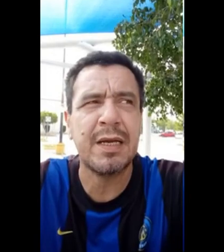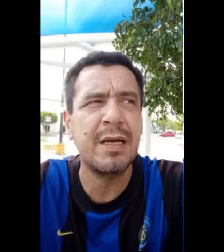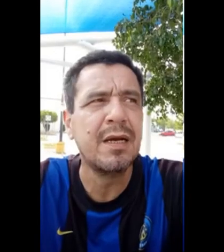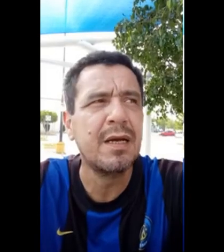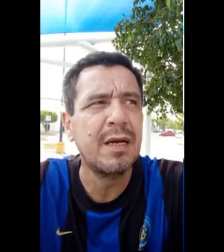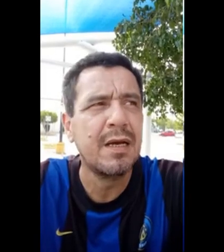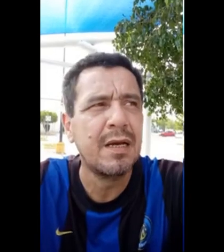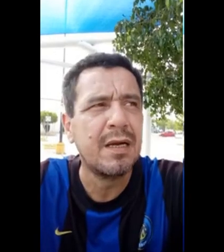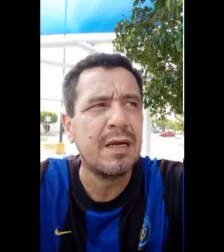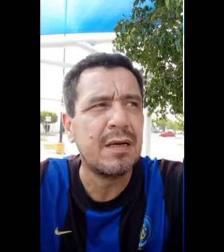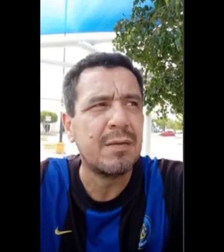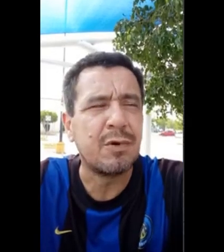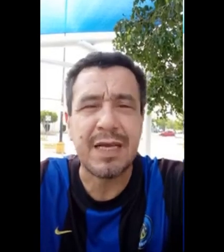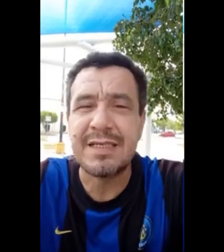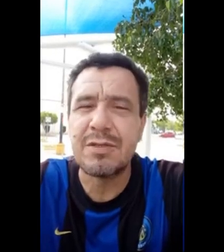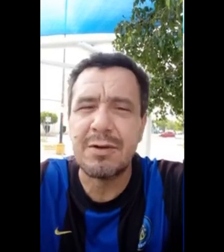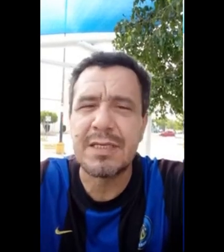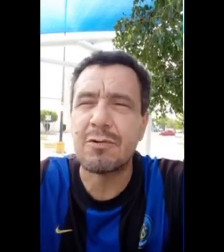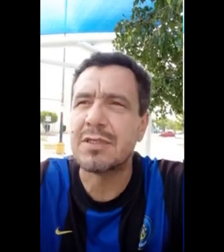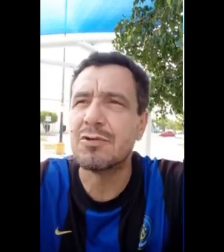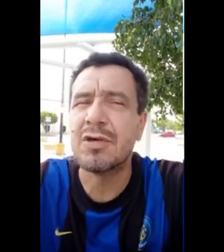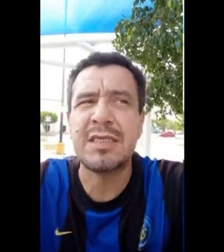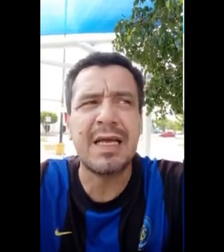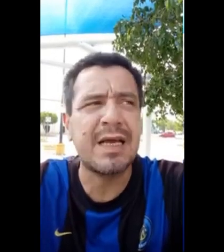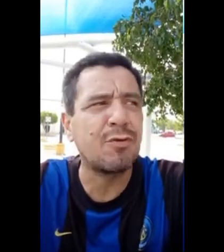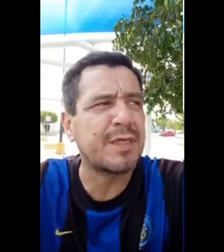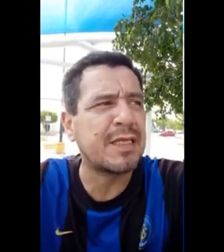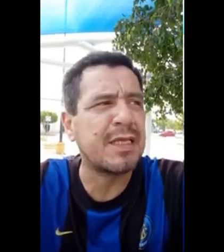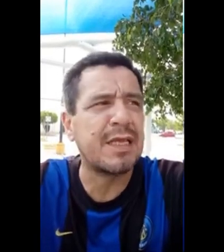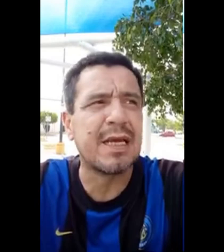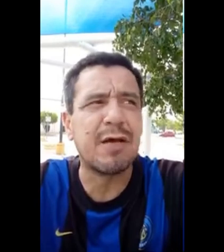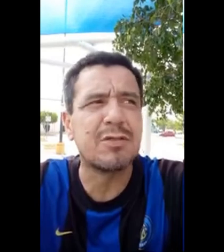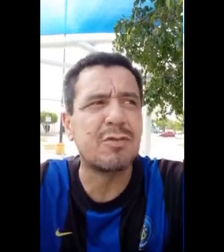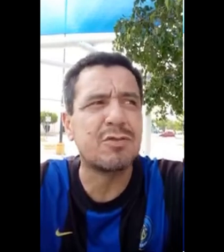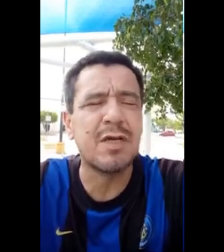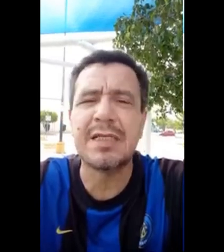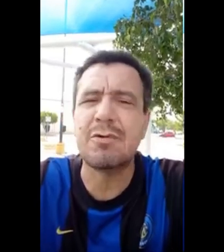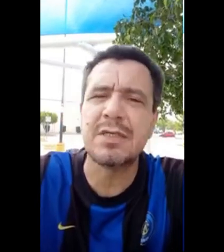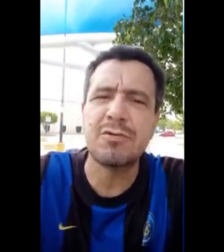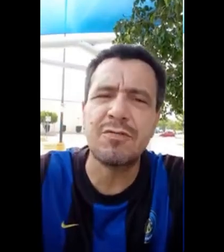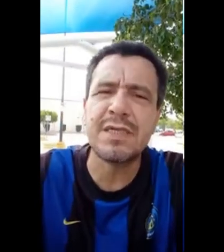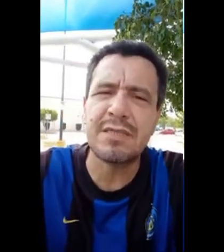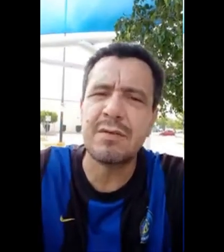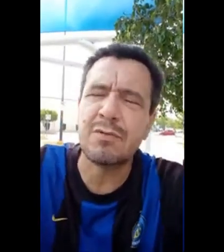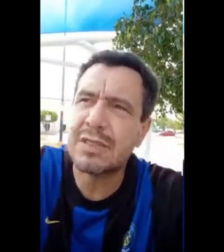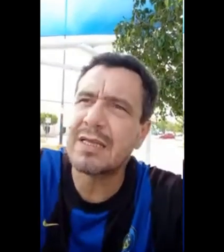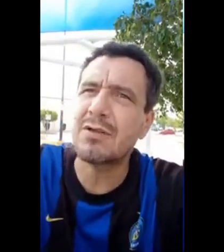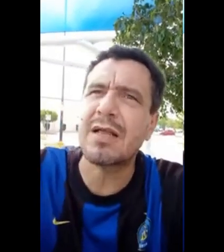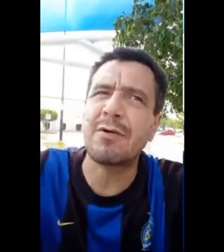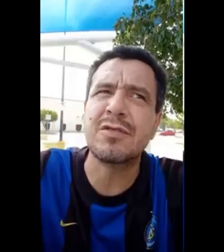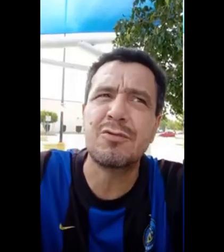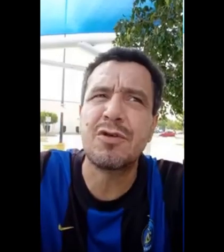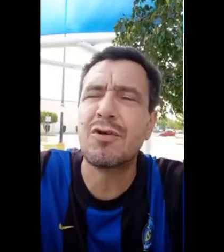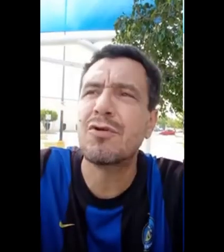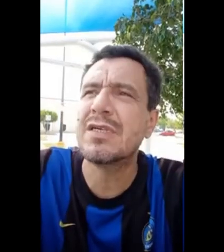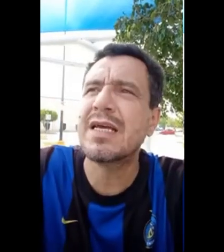él, porque así lo establece la Constitución, y está dejando precedente de que la Constitución, es que la Constitución, fíjense ustedes,